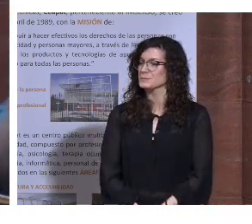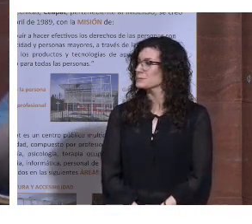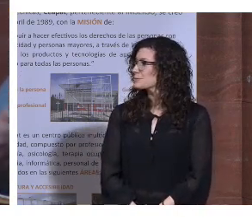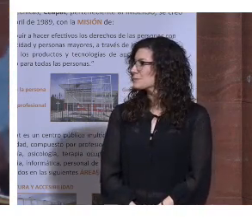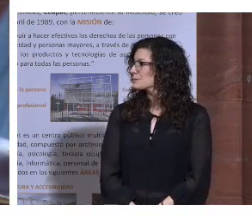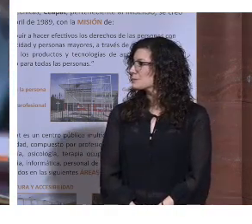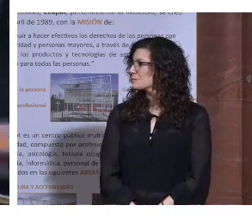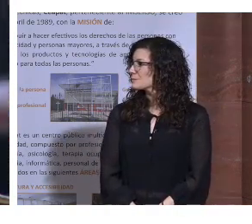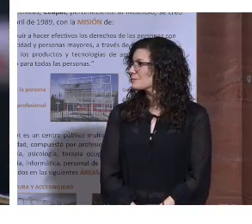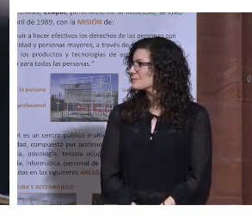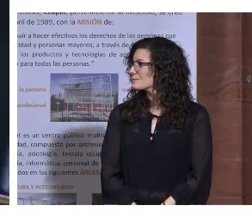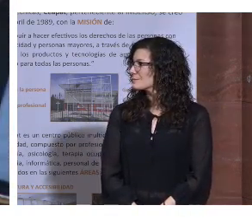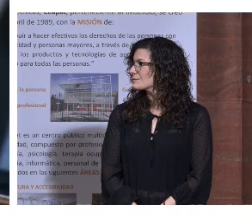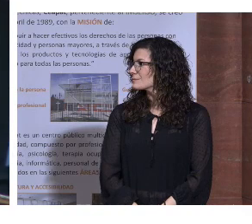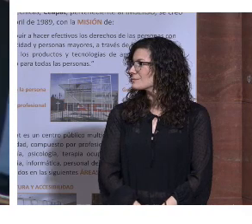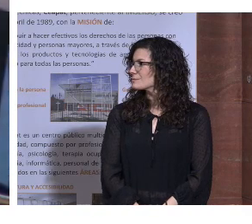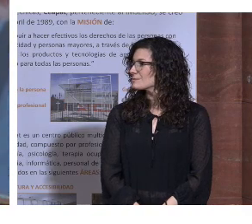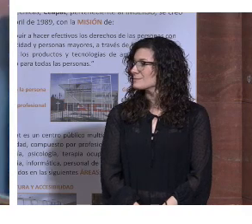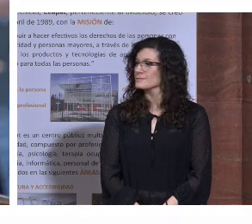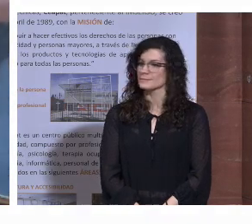bonita. Muy bien.